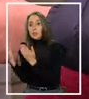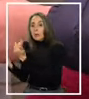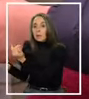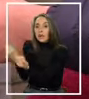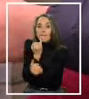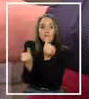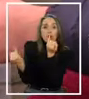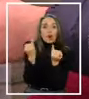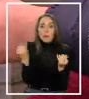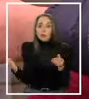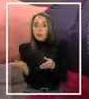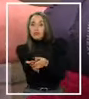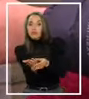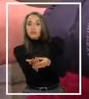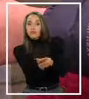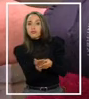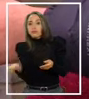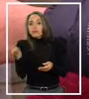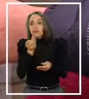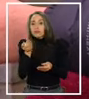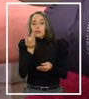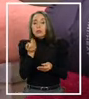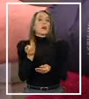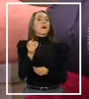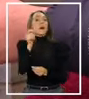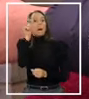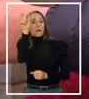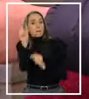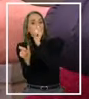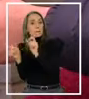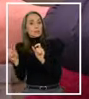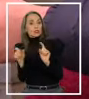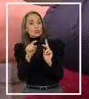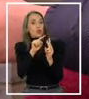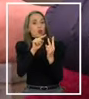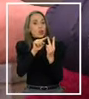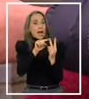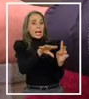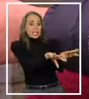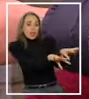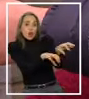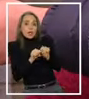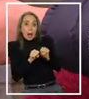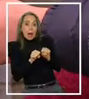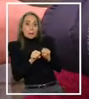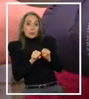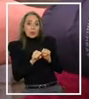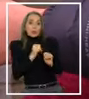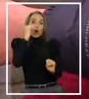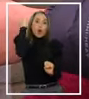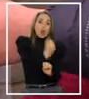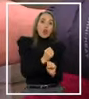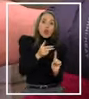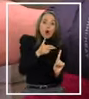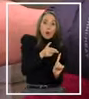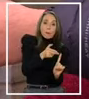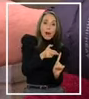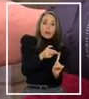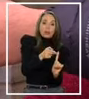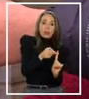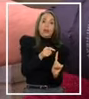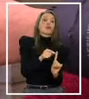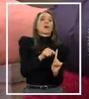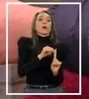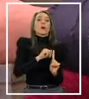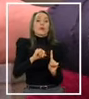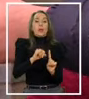momento dan cuenta de que los captores dieron muerte a la víctima y luego desarrollaron algunas